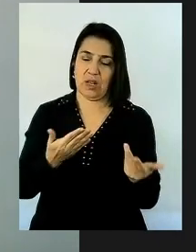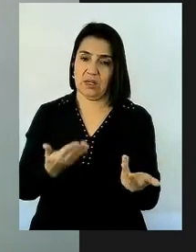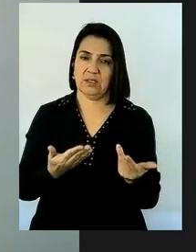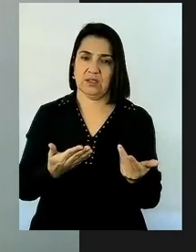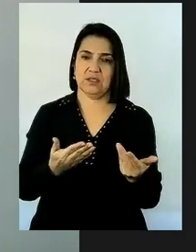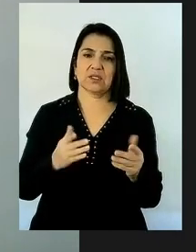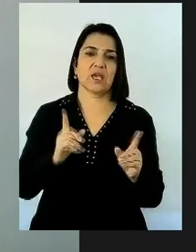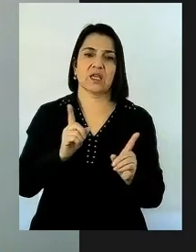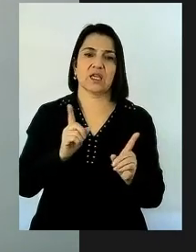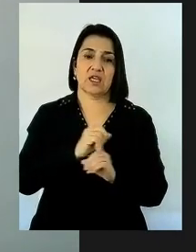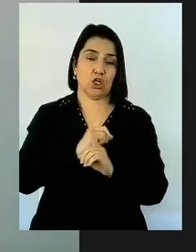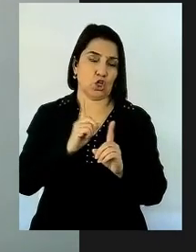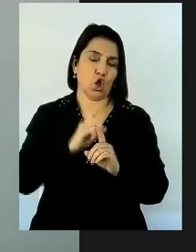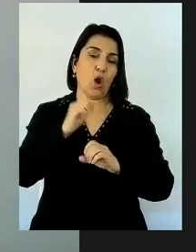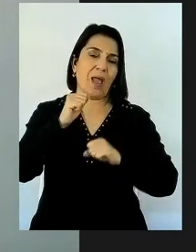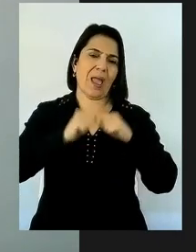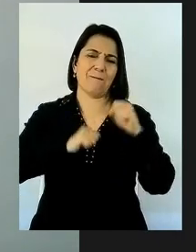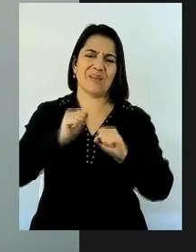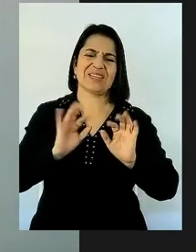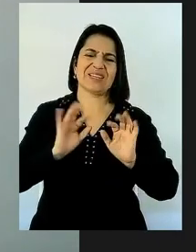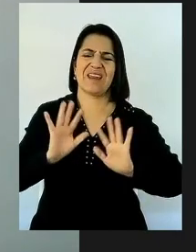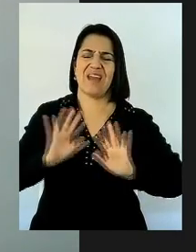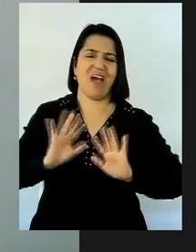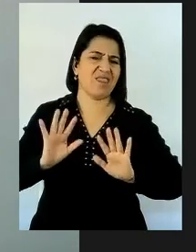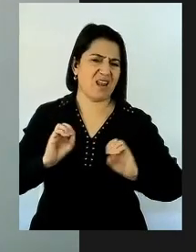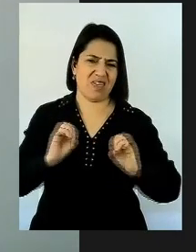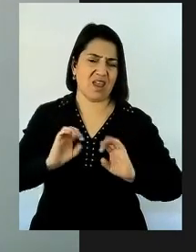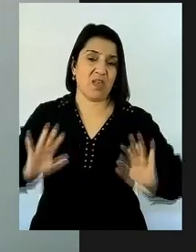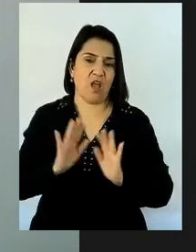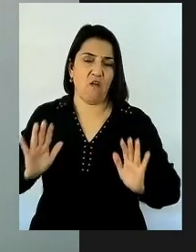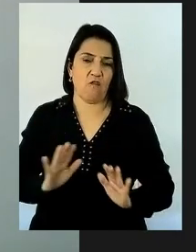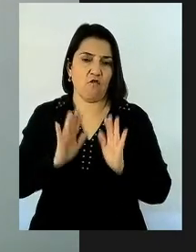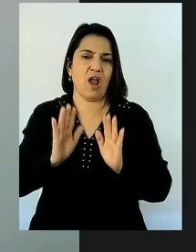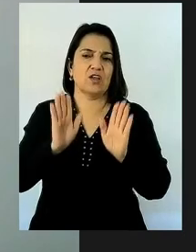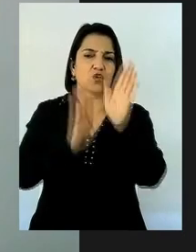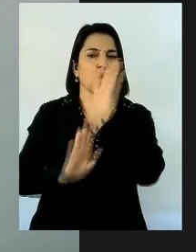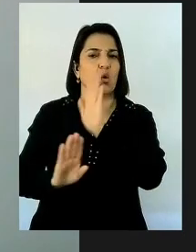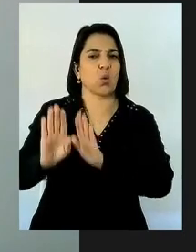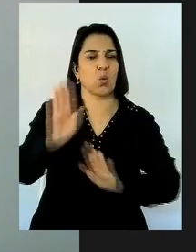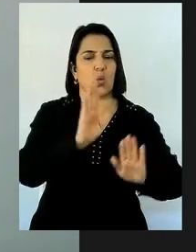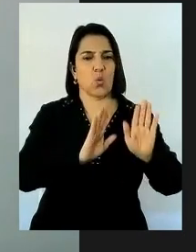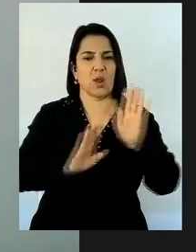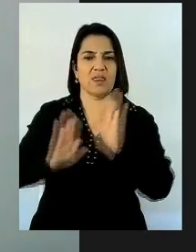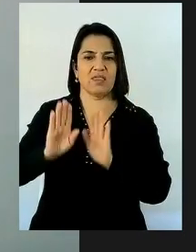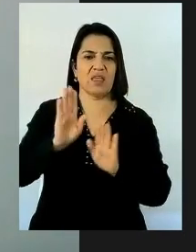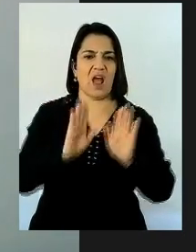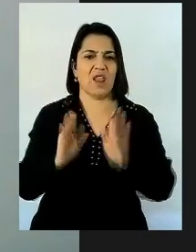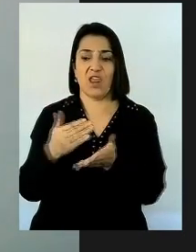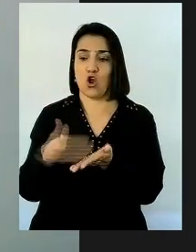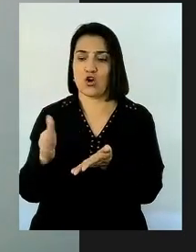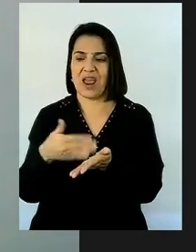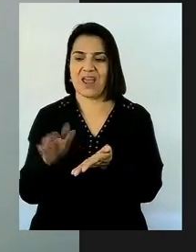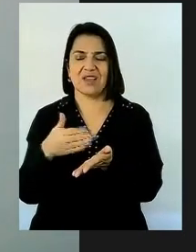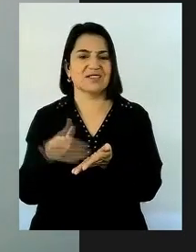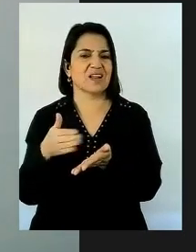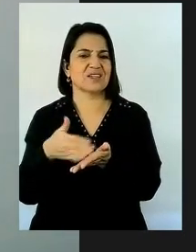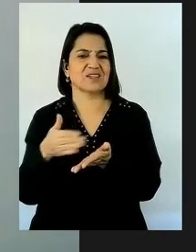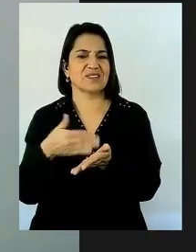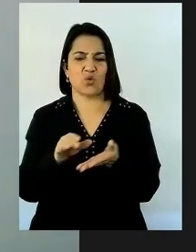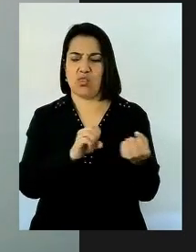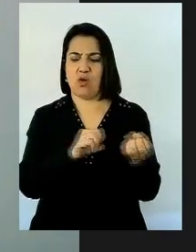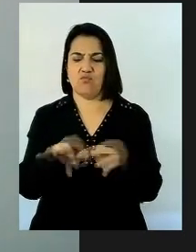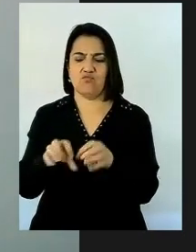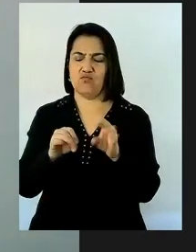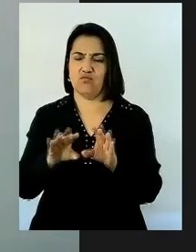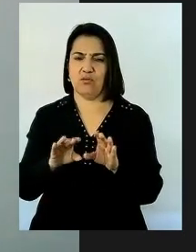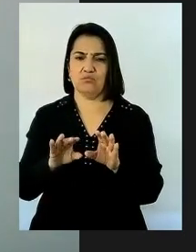hecho ni un esfuerzo mayor por velar por el cuidado de los residuos ni de las condiciones de vida de las personas que hoy